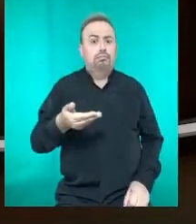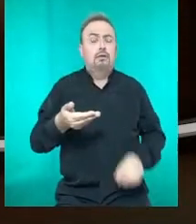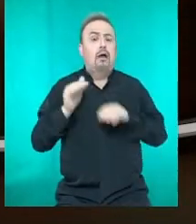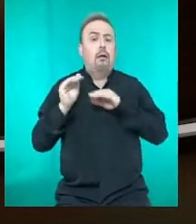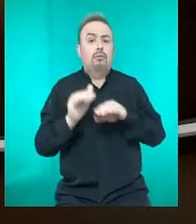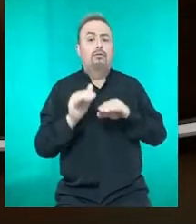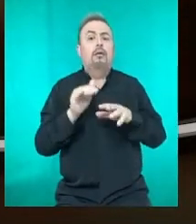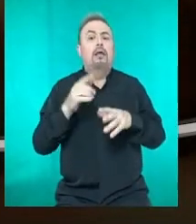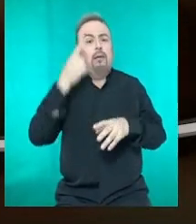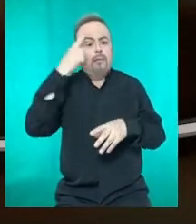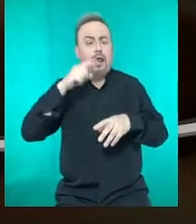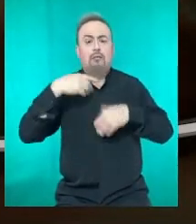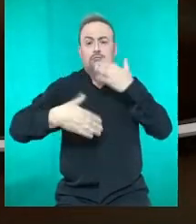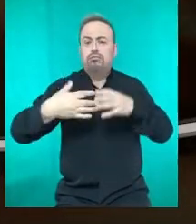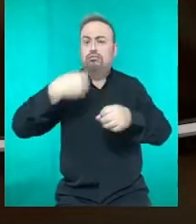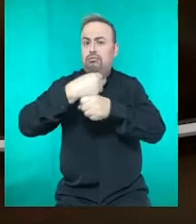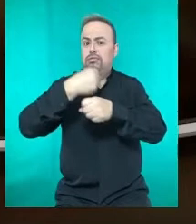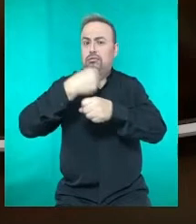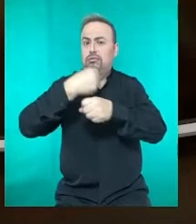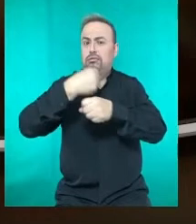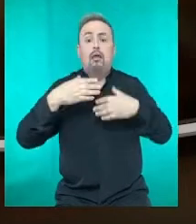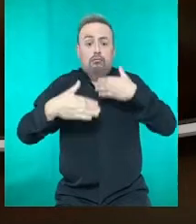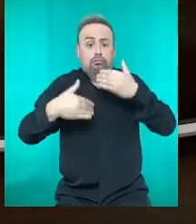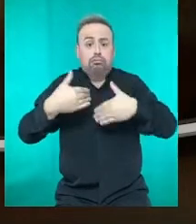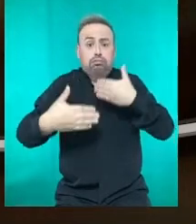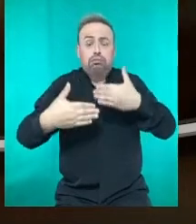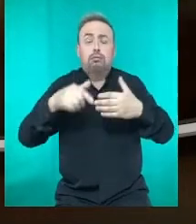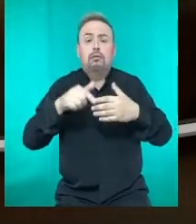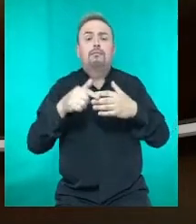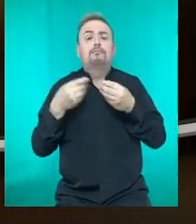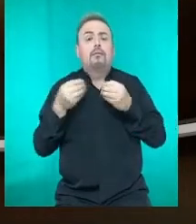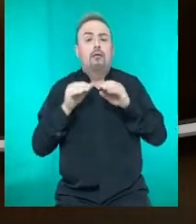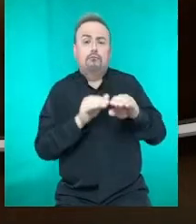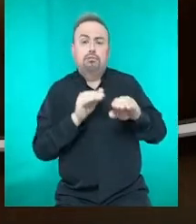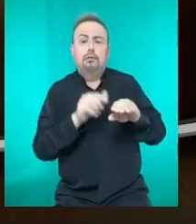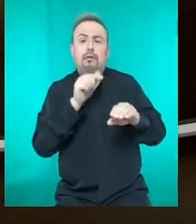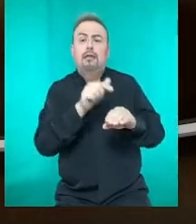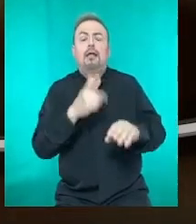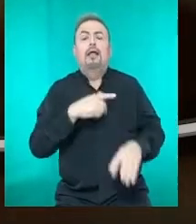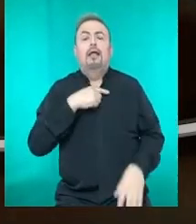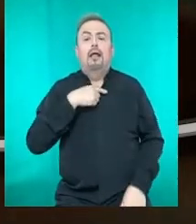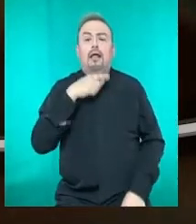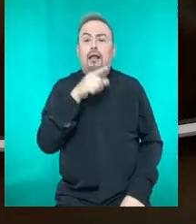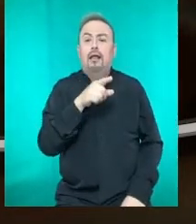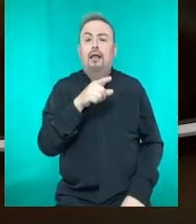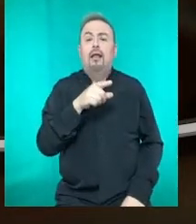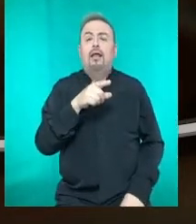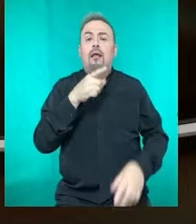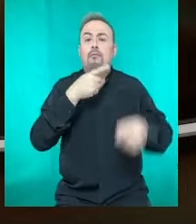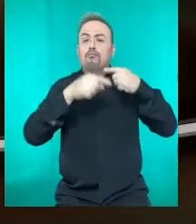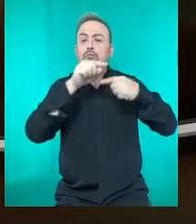con faenas productivas o con incluso con procesos que van tributando a la faena productiva. Es ahí donde la investigación,